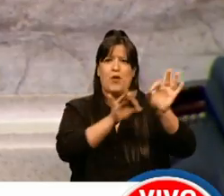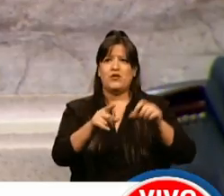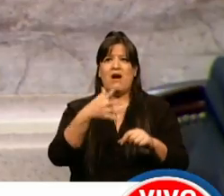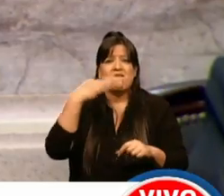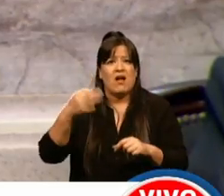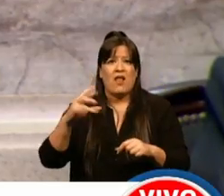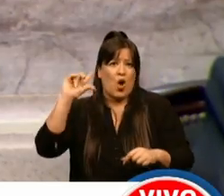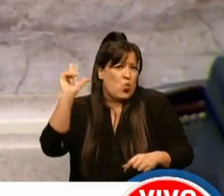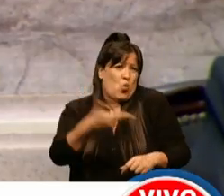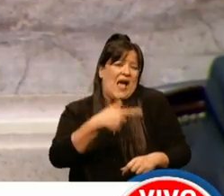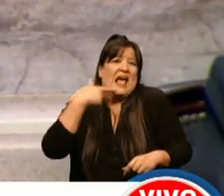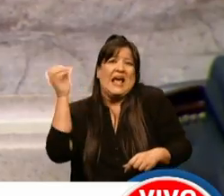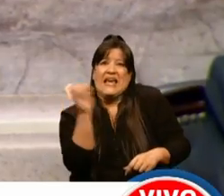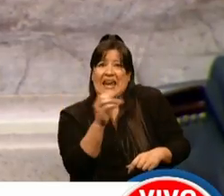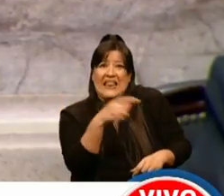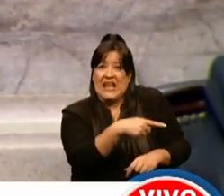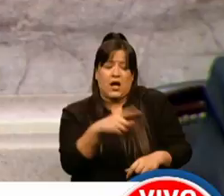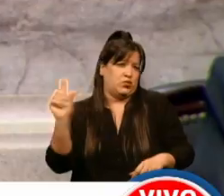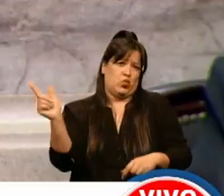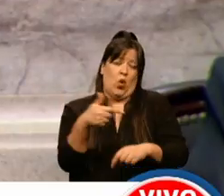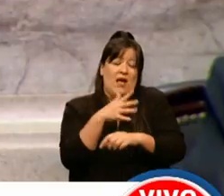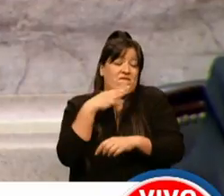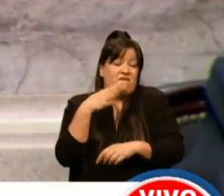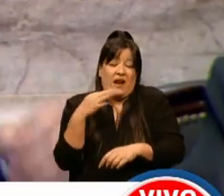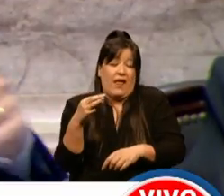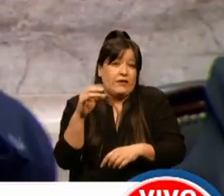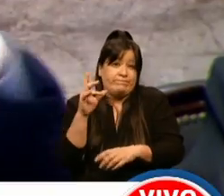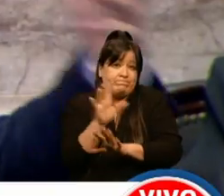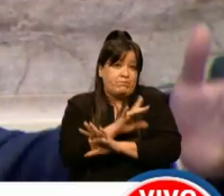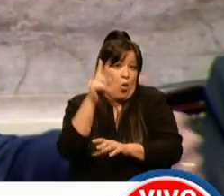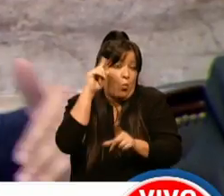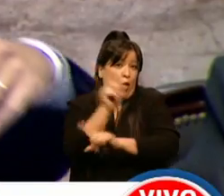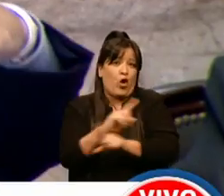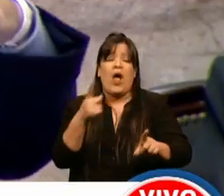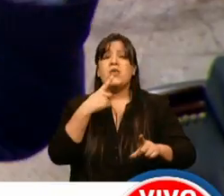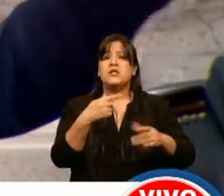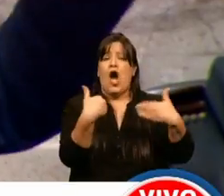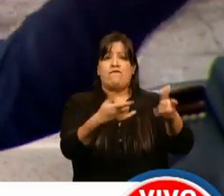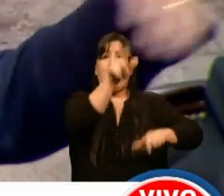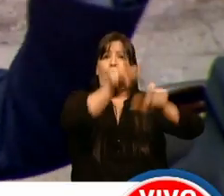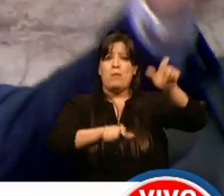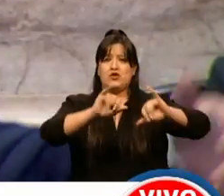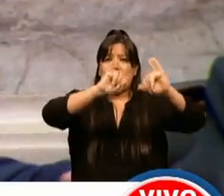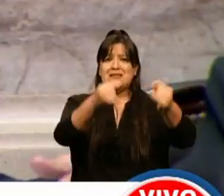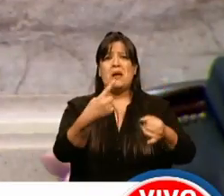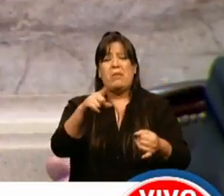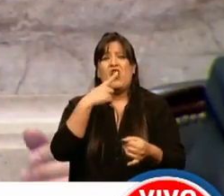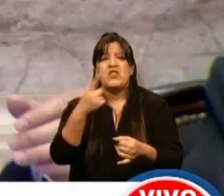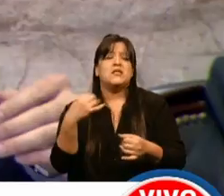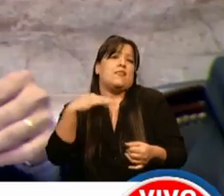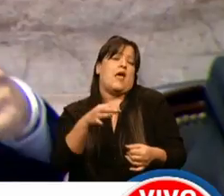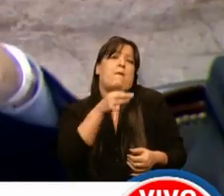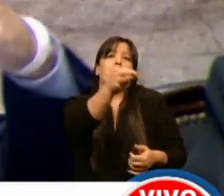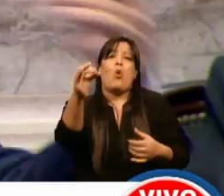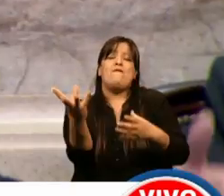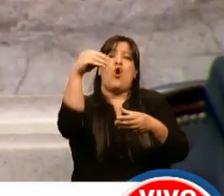insólitas las críticas que se están sosteniendo en algunos casos dicen que es populista pero piden que se agreguen más zonas